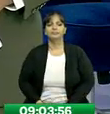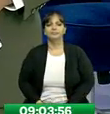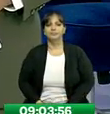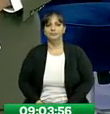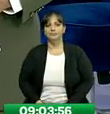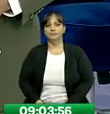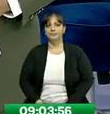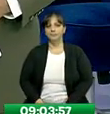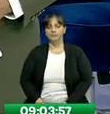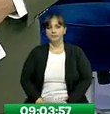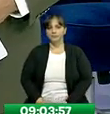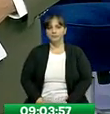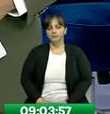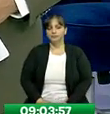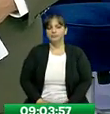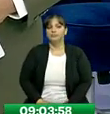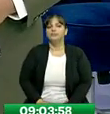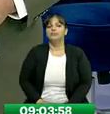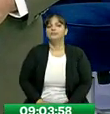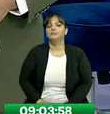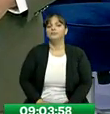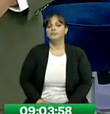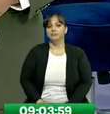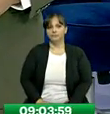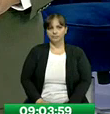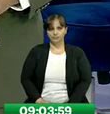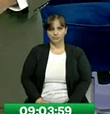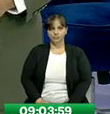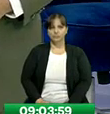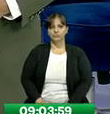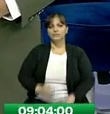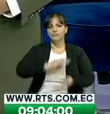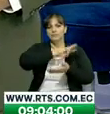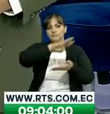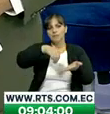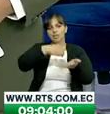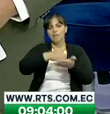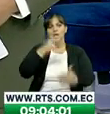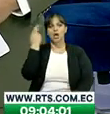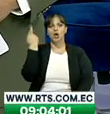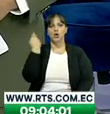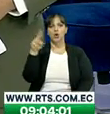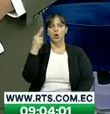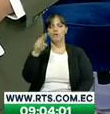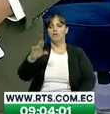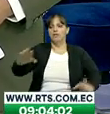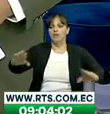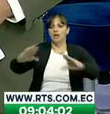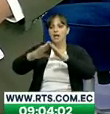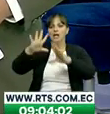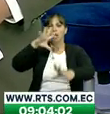a un hombre esto en su vivienda justamente en el cantón rocafuerte provincia de manabí